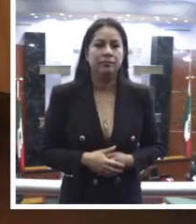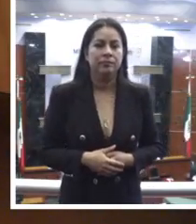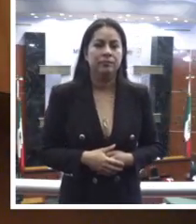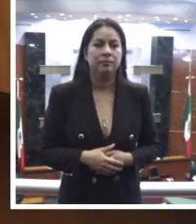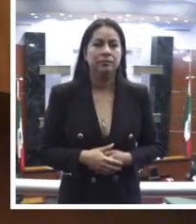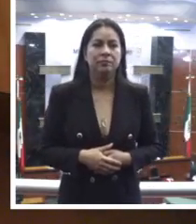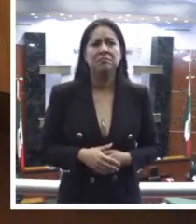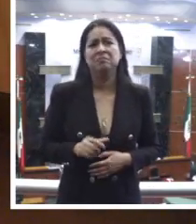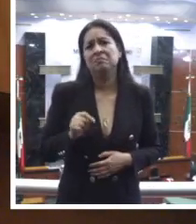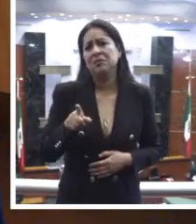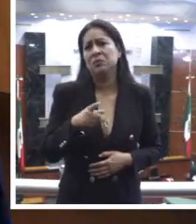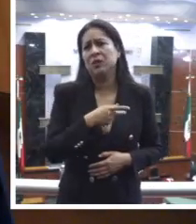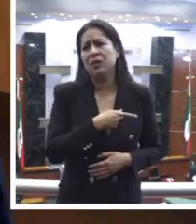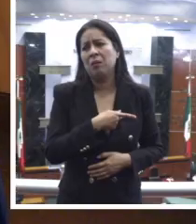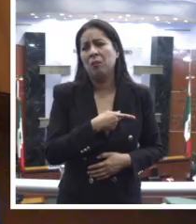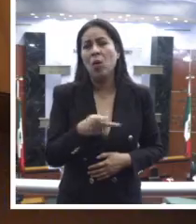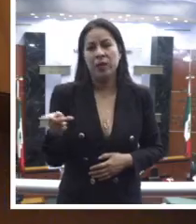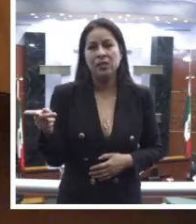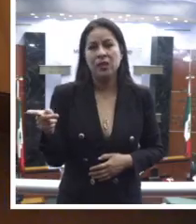Desde luego que la pobreza